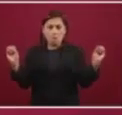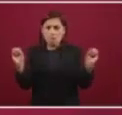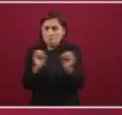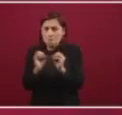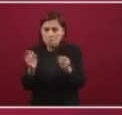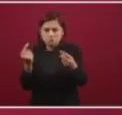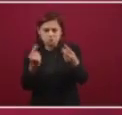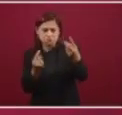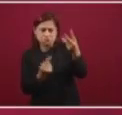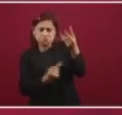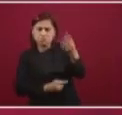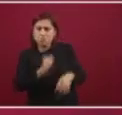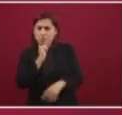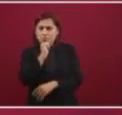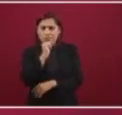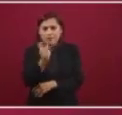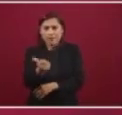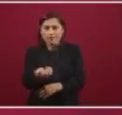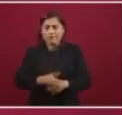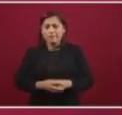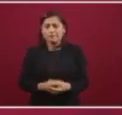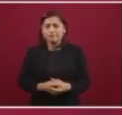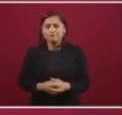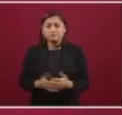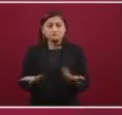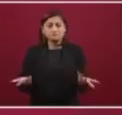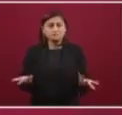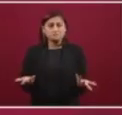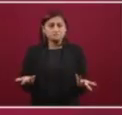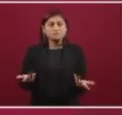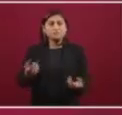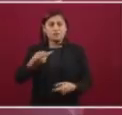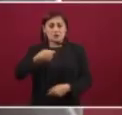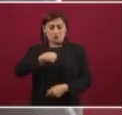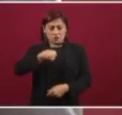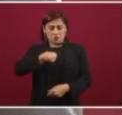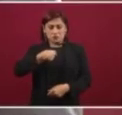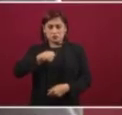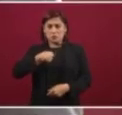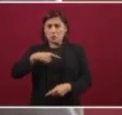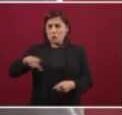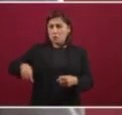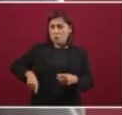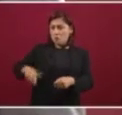nada, absolutamente. Llevo muy buena relación con todos los gobernadores,